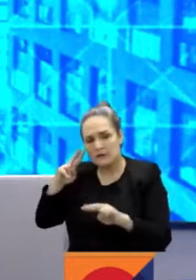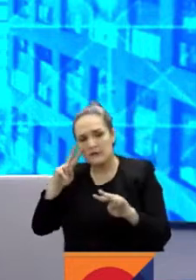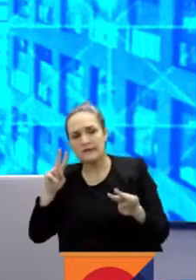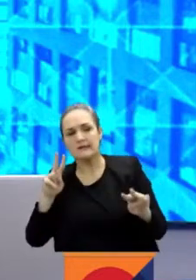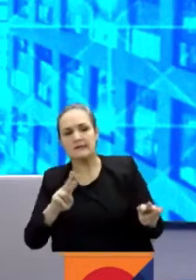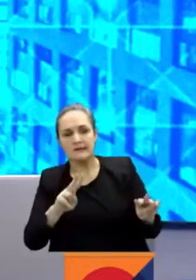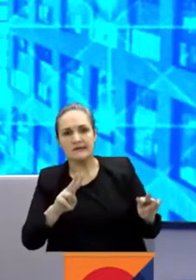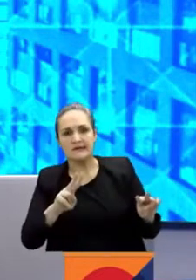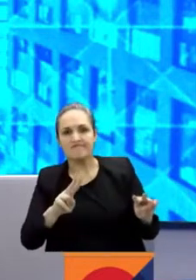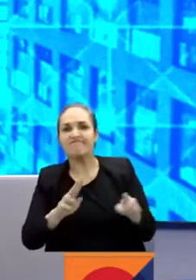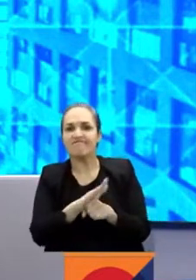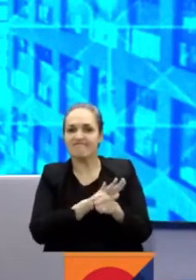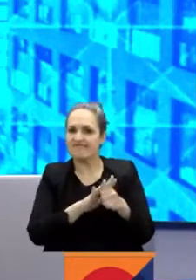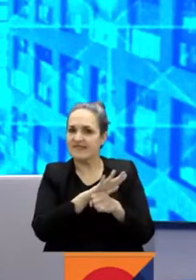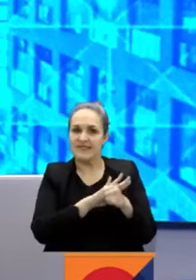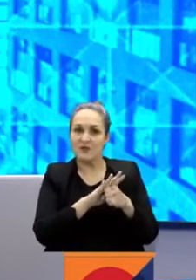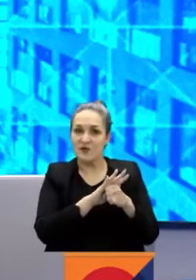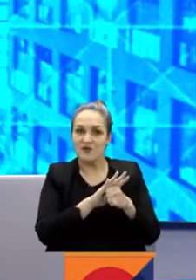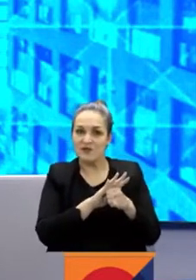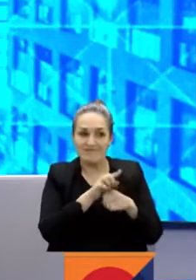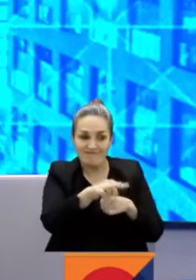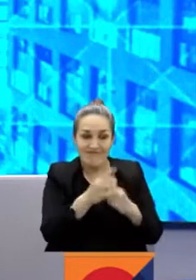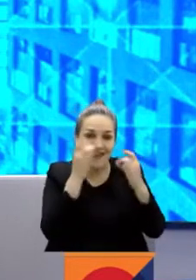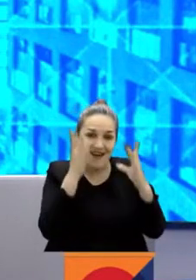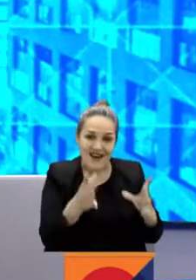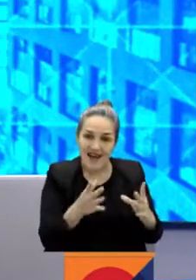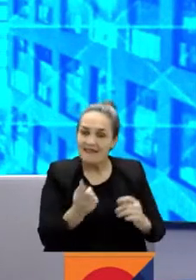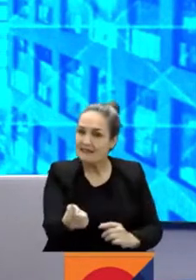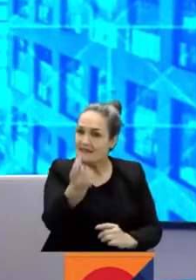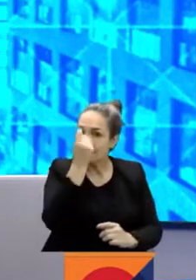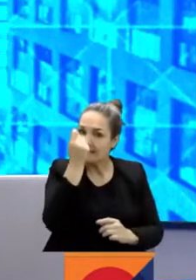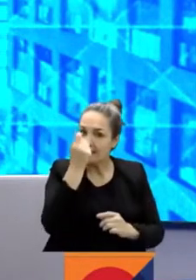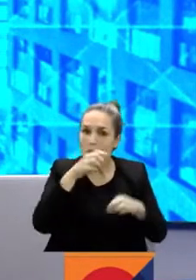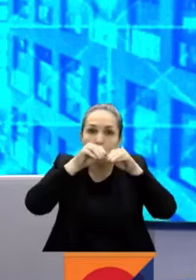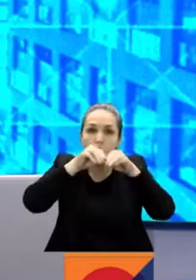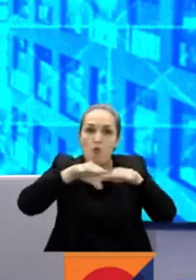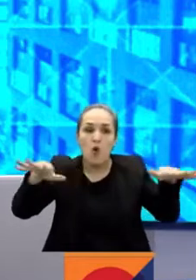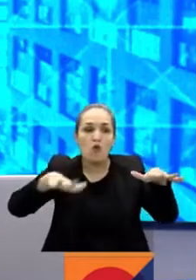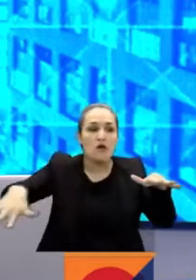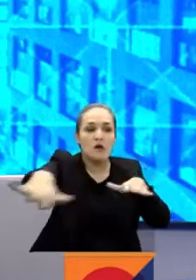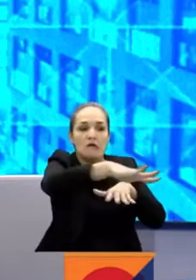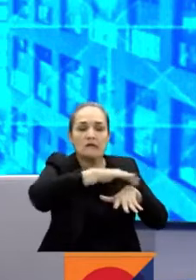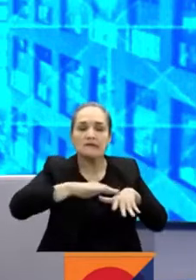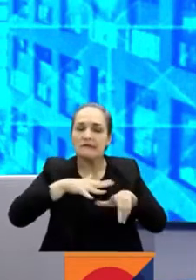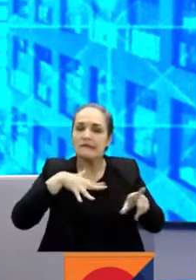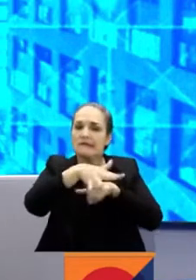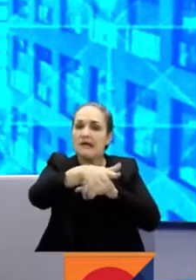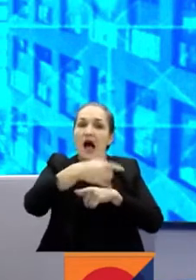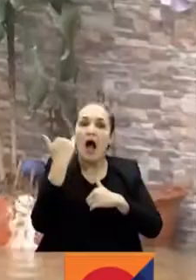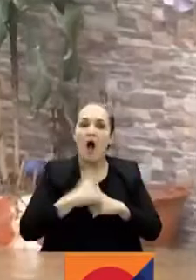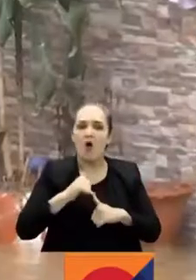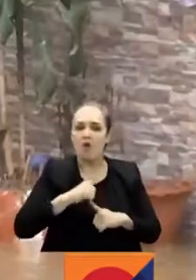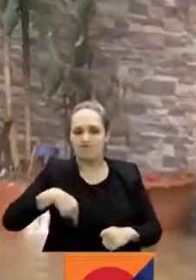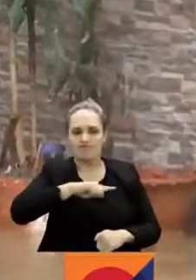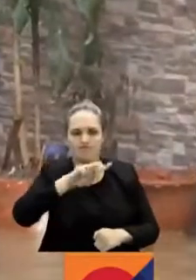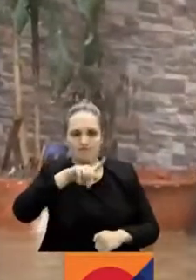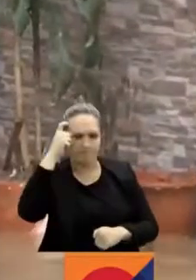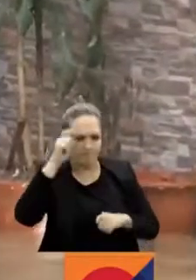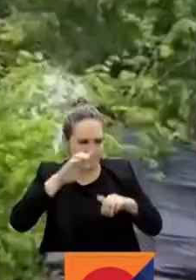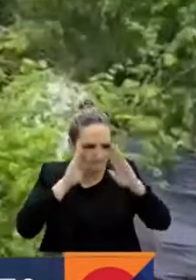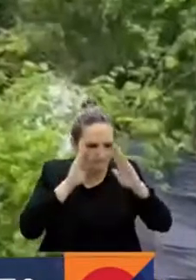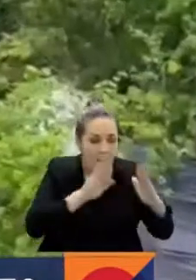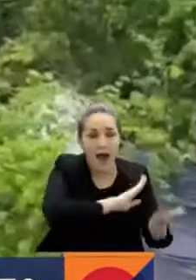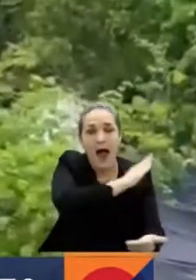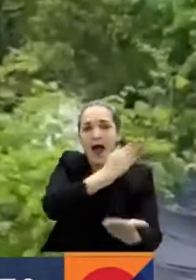calamidad pública por 6 meses para atender las emergencias generadas por las lluvias. En el departamento han sucedido 612 derrumbes